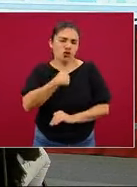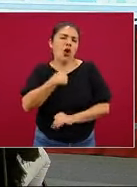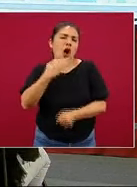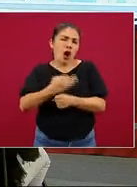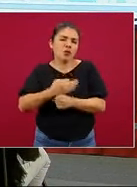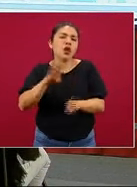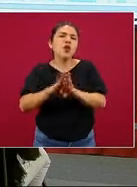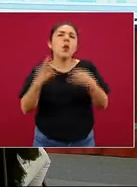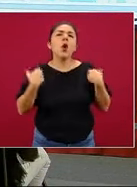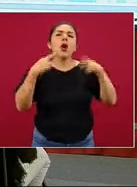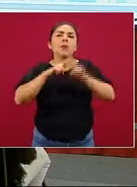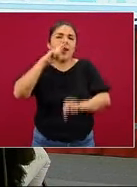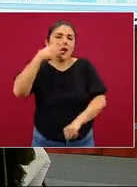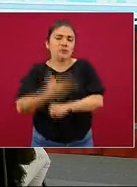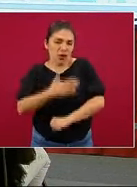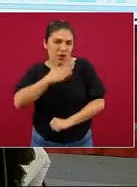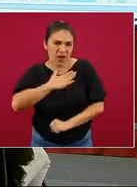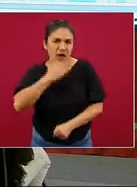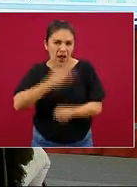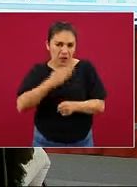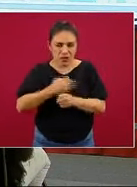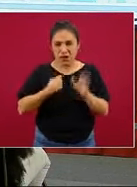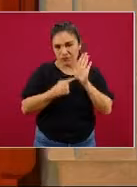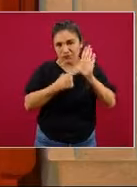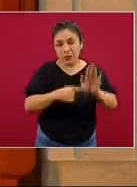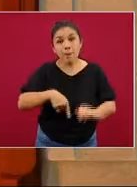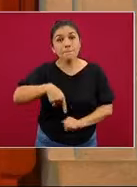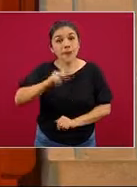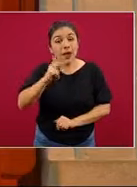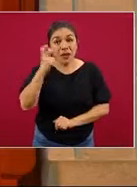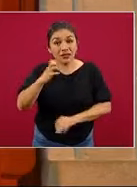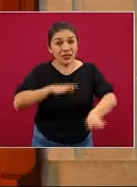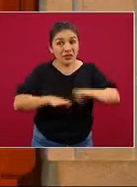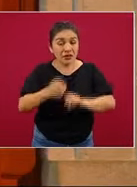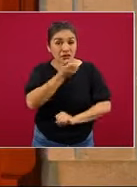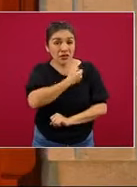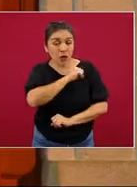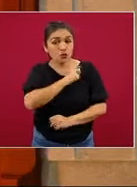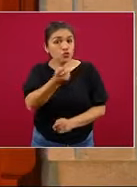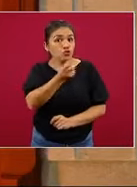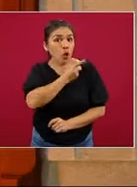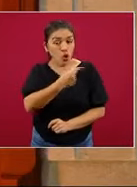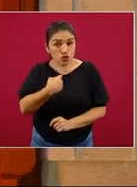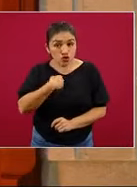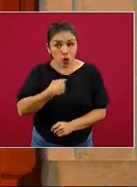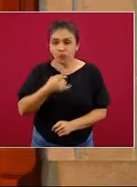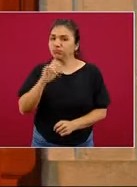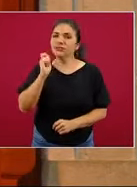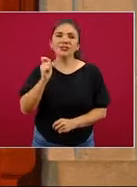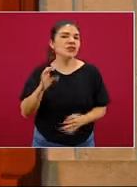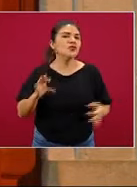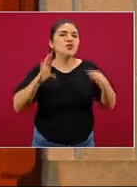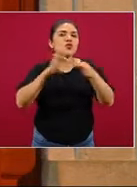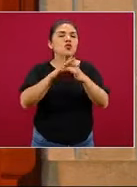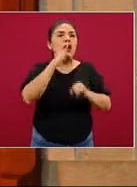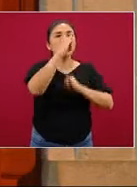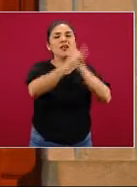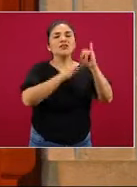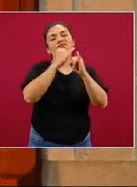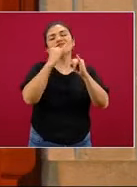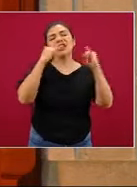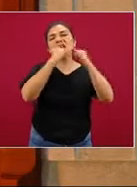los representantes en esta presentación, pues el trabajo en salud no se hace solo, es un trabajo interinstitucional articulado